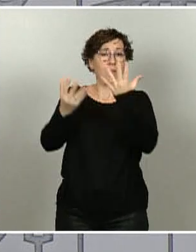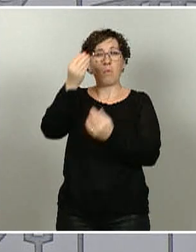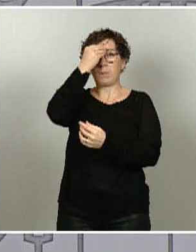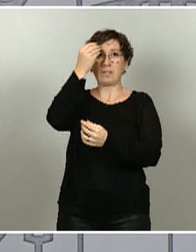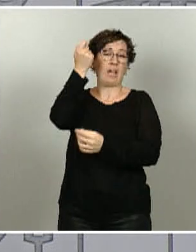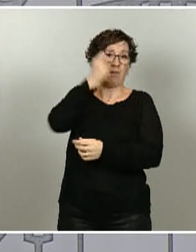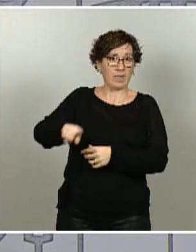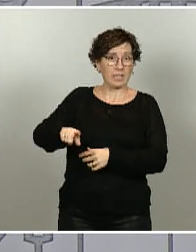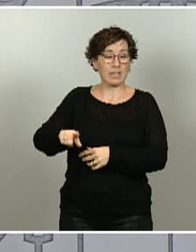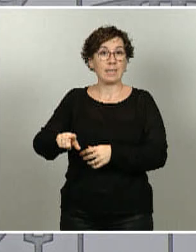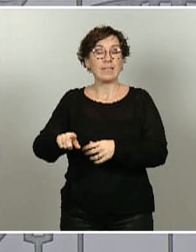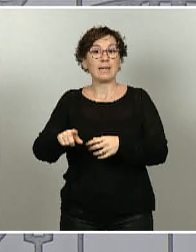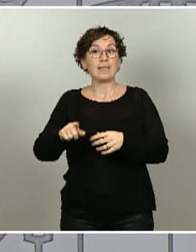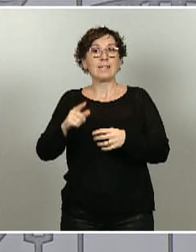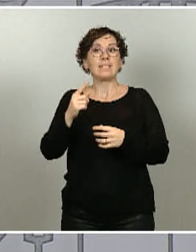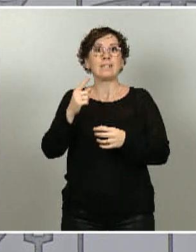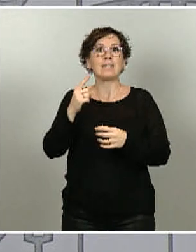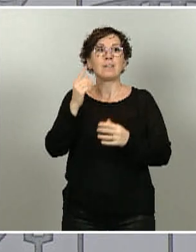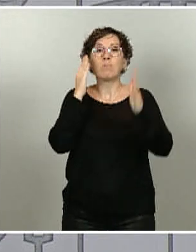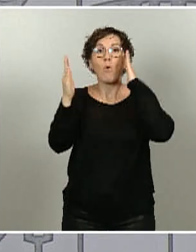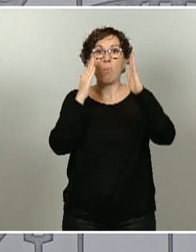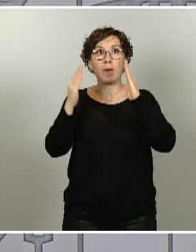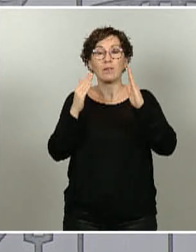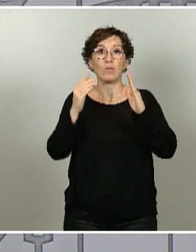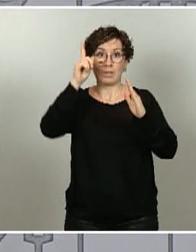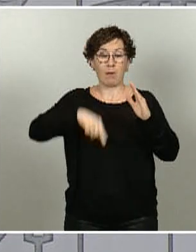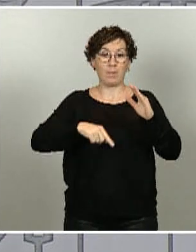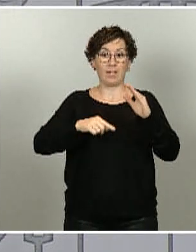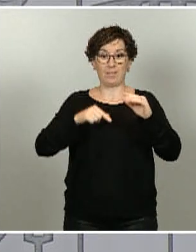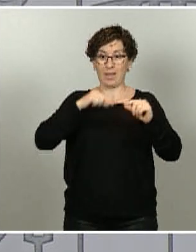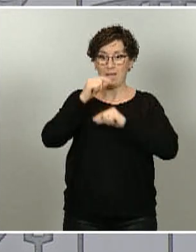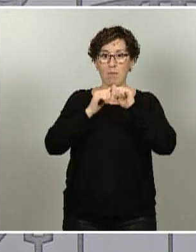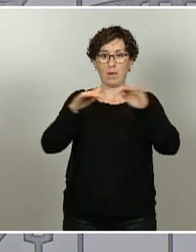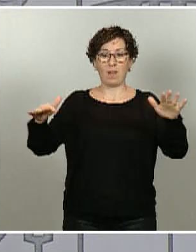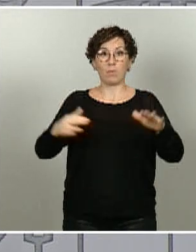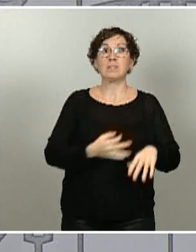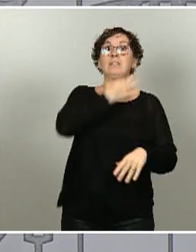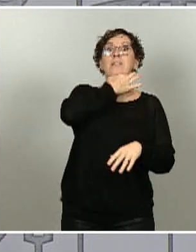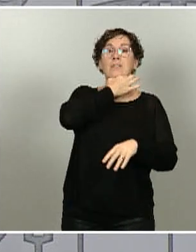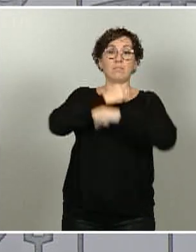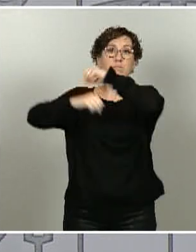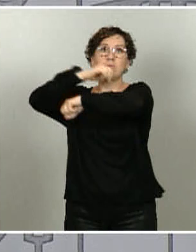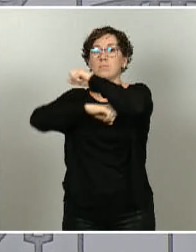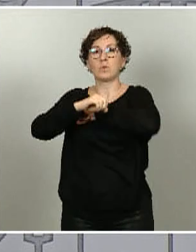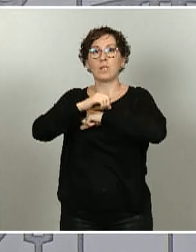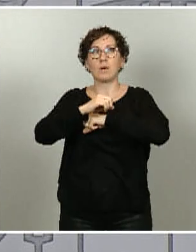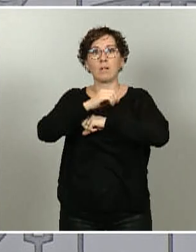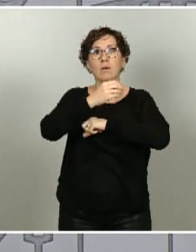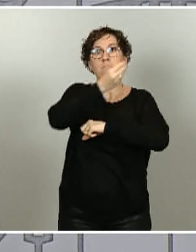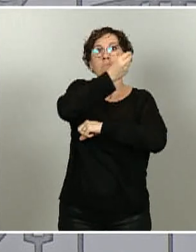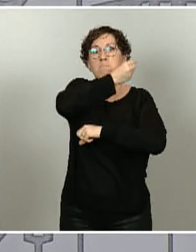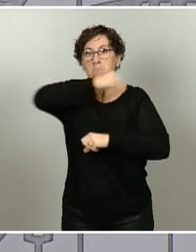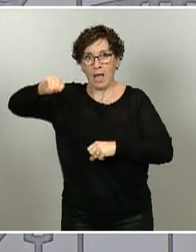momento más álgido de la epidemia, debido a los problemas que había para tomar a cargo al volumen tan